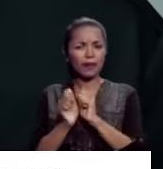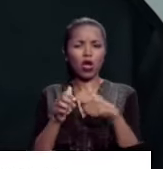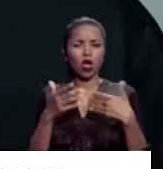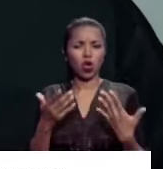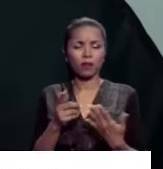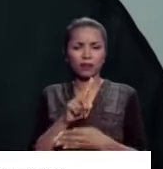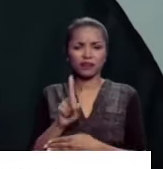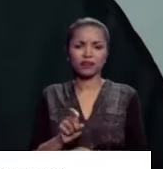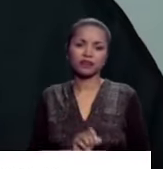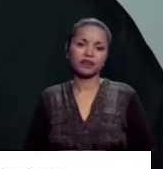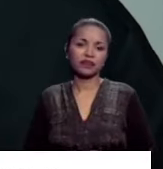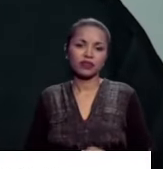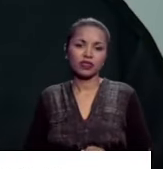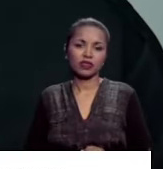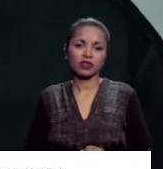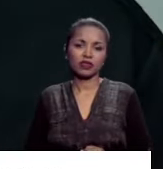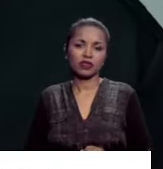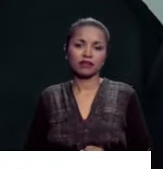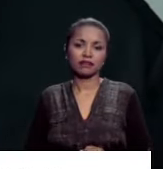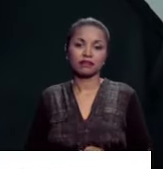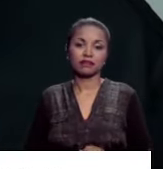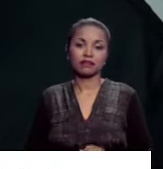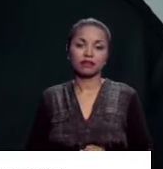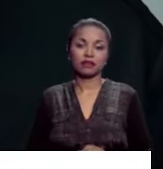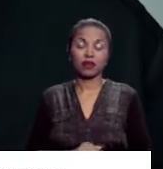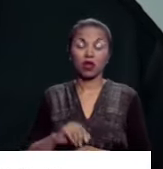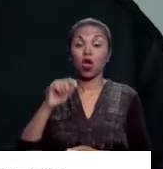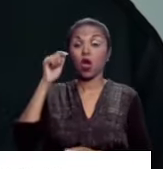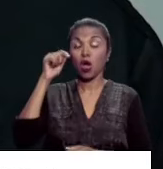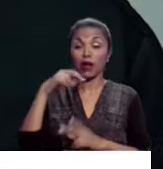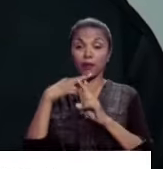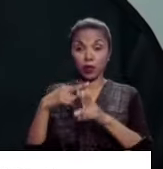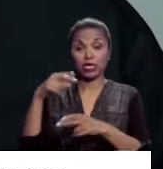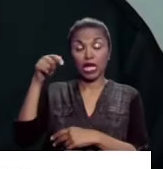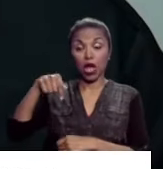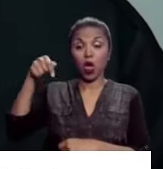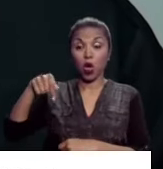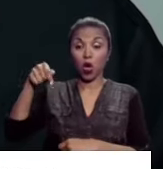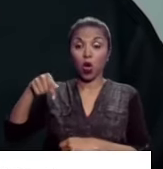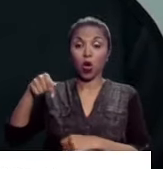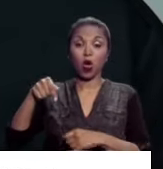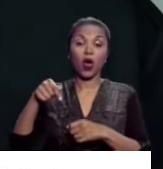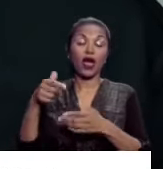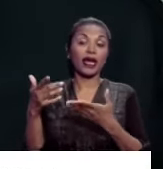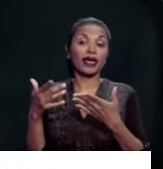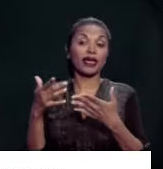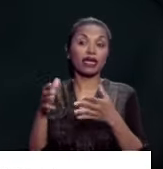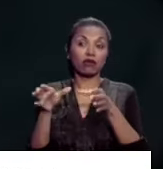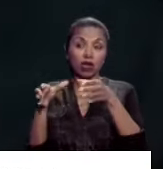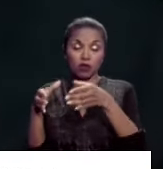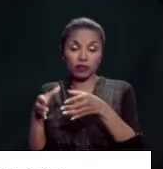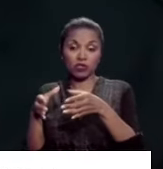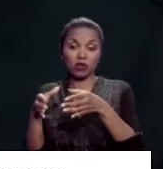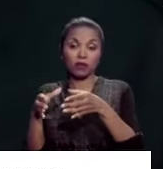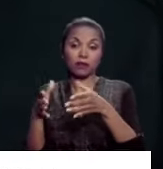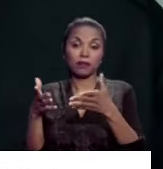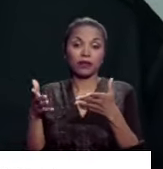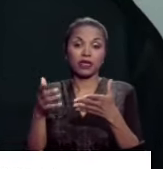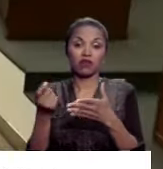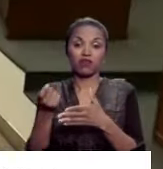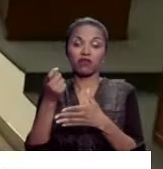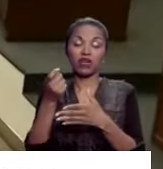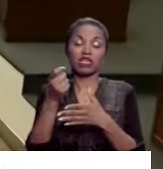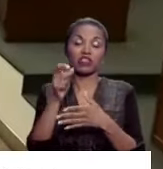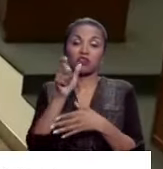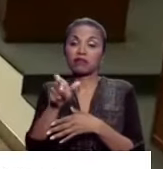jueves? Nosotros hoy debimos tener una comisión que fue suspendida porque no teníamos el